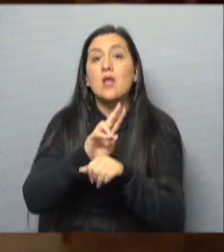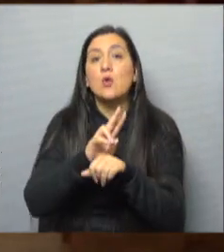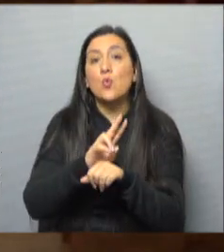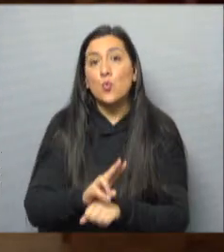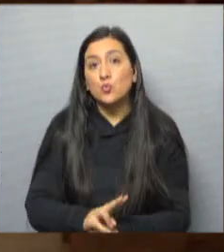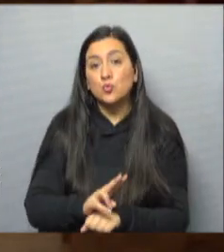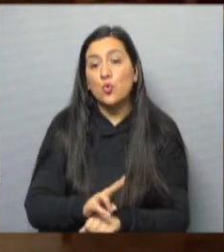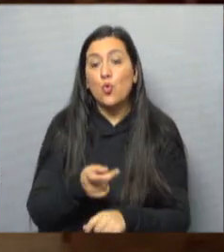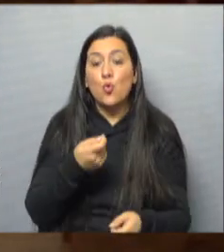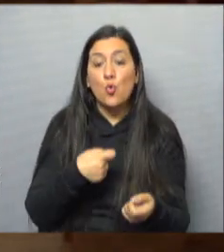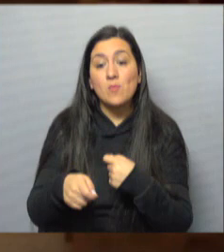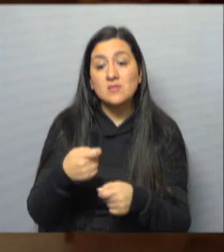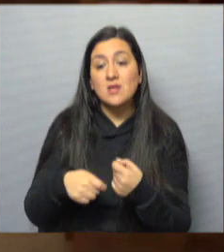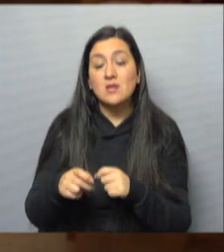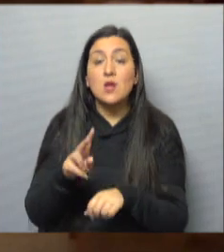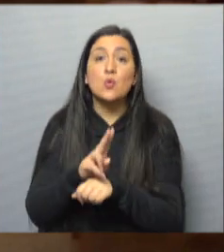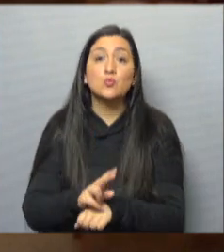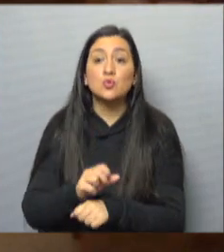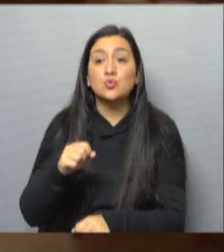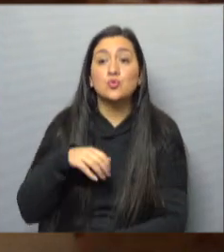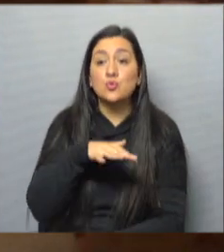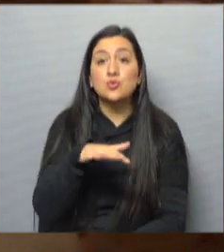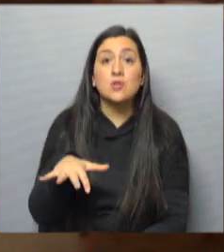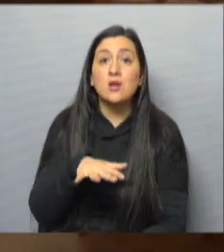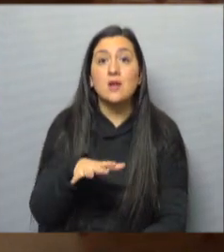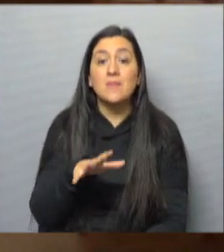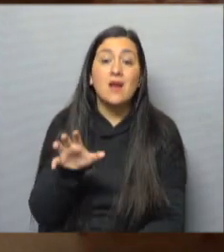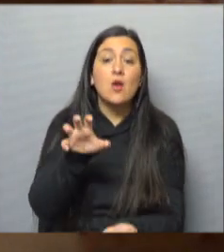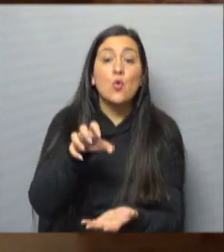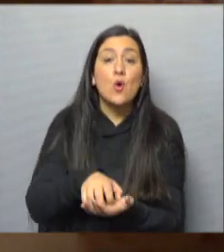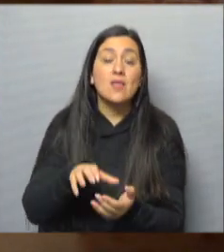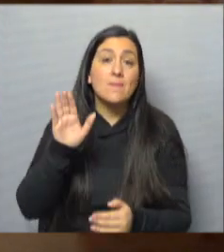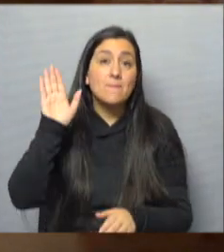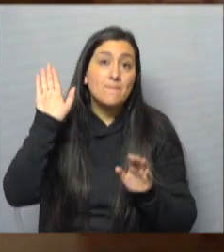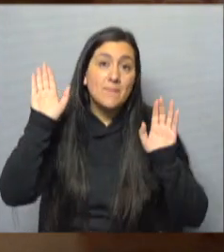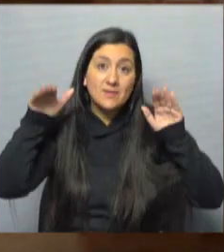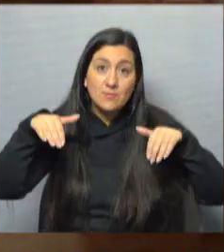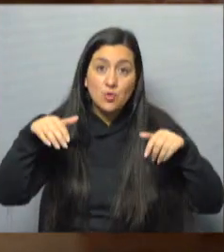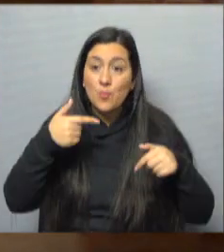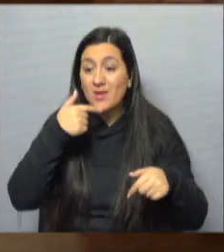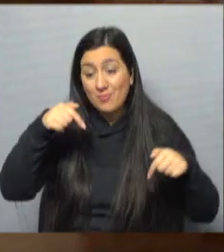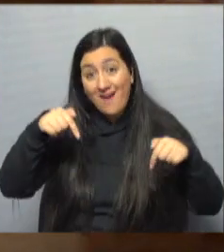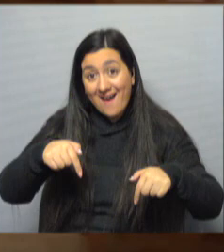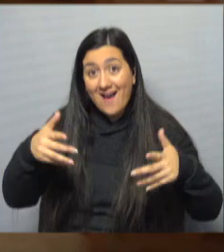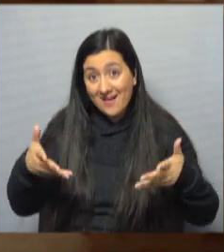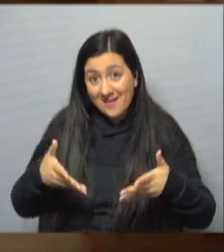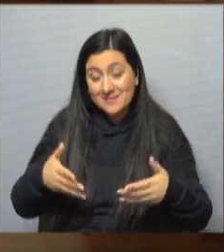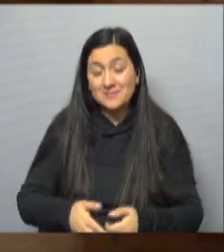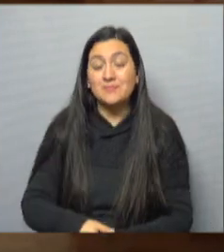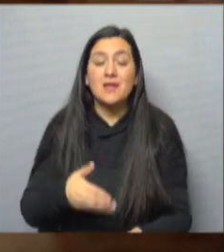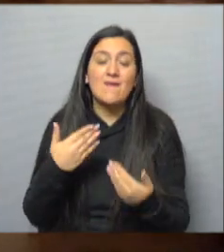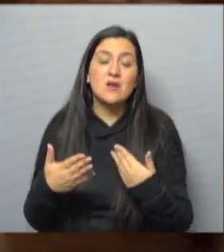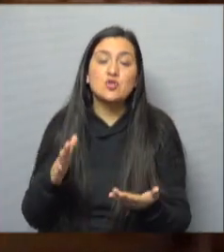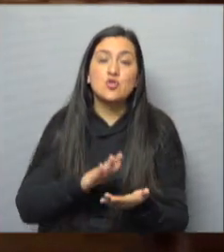el uso comercial y el uso social que se le da a los lugares patrimoniales como por ejemplo en este que estamos para hablar de esto para hablar